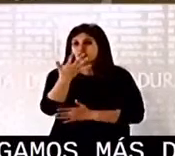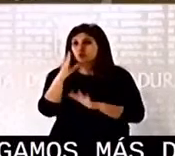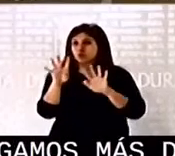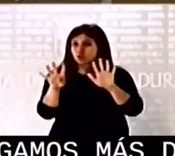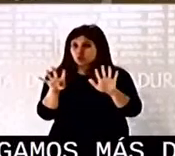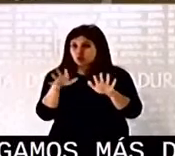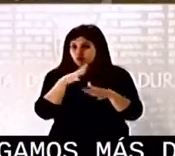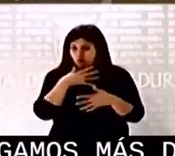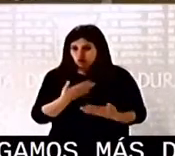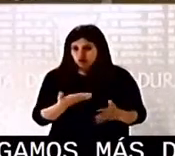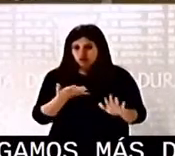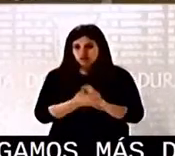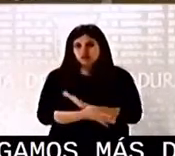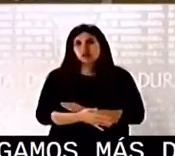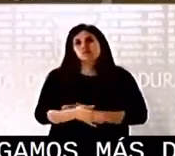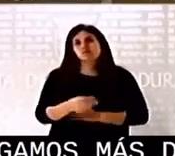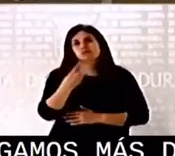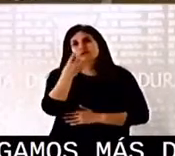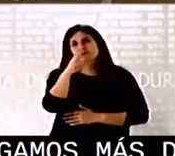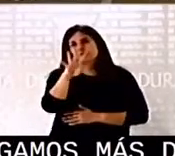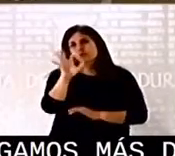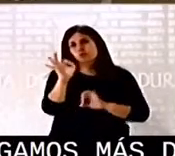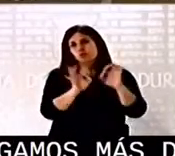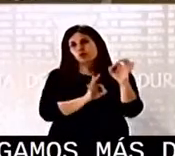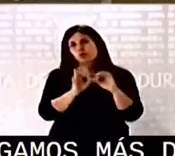34% vacunados.